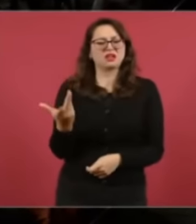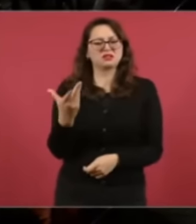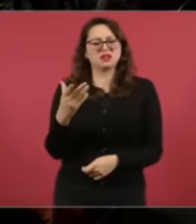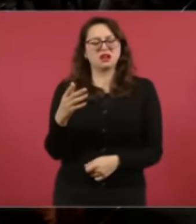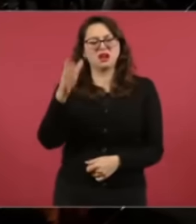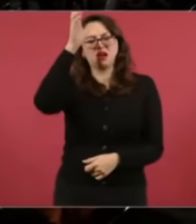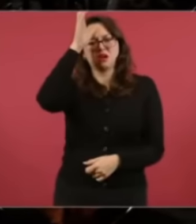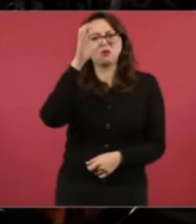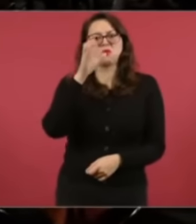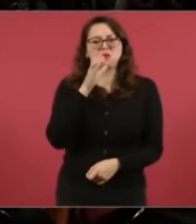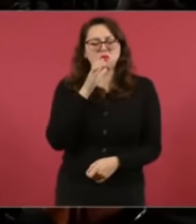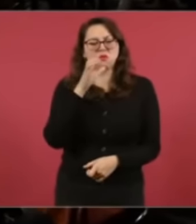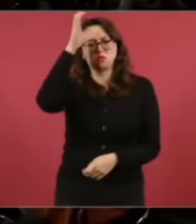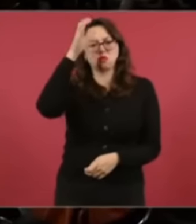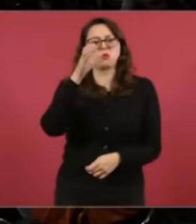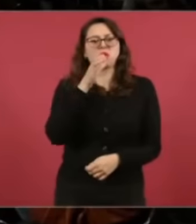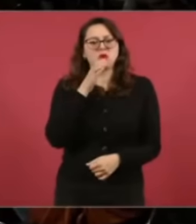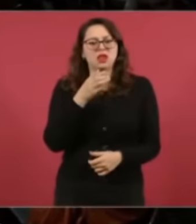Aparte de los baños públicos y